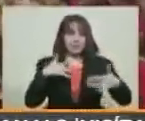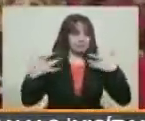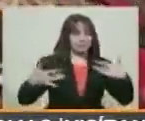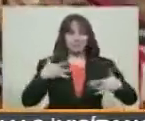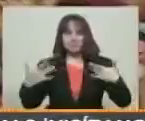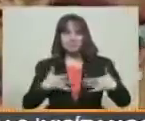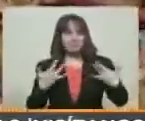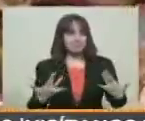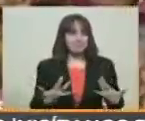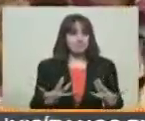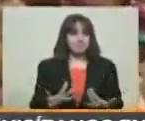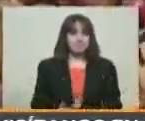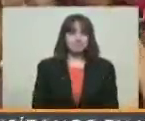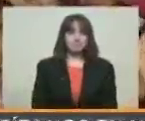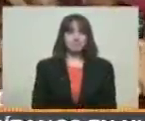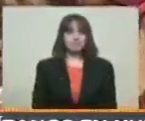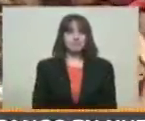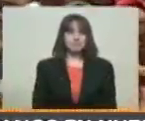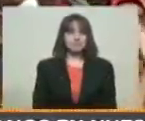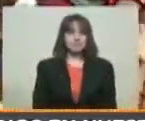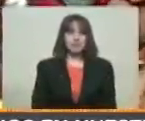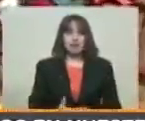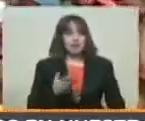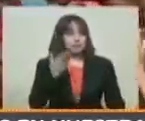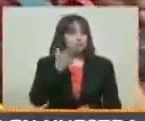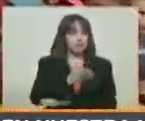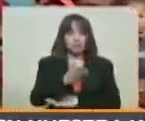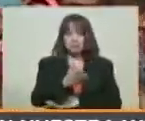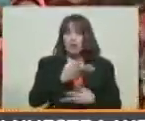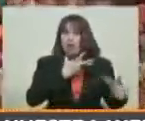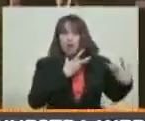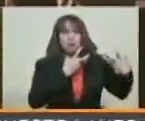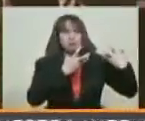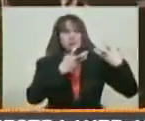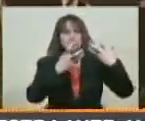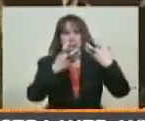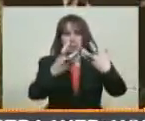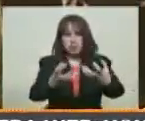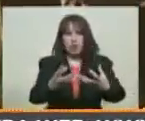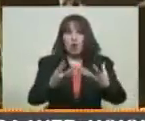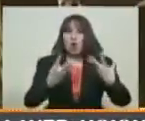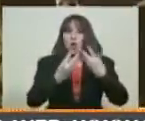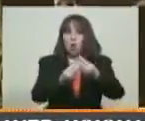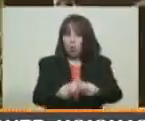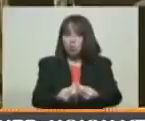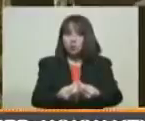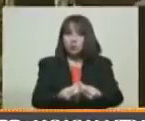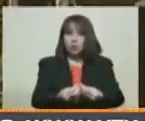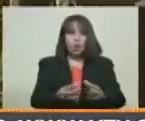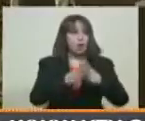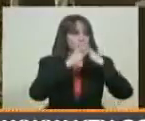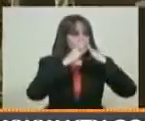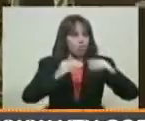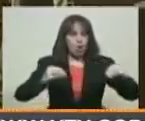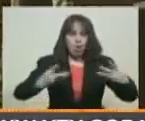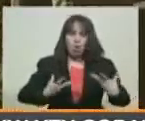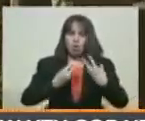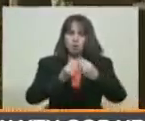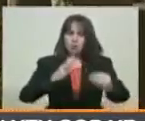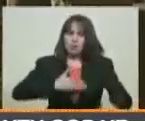activarnos. Y para salir en Cambote, juntos, todo es posible,